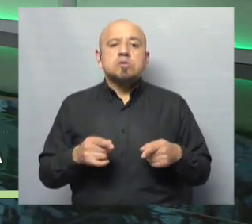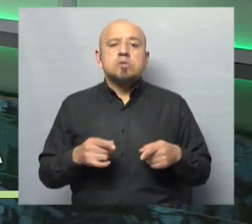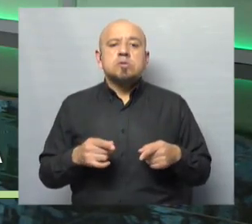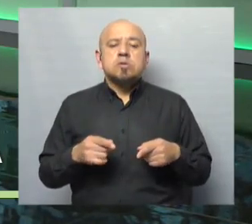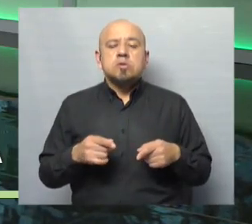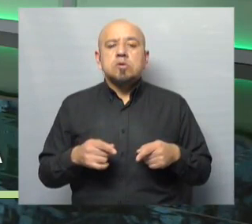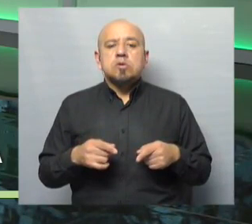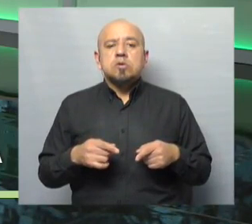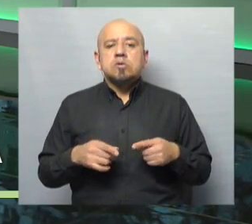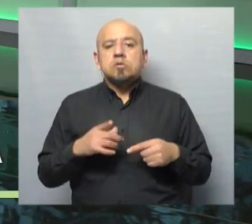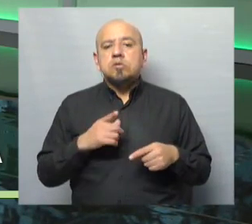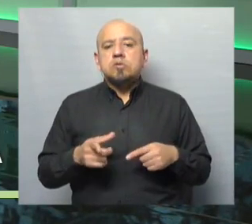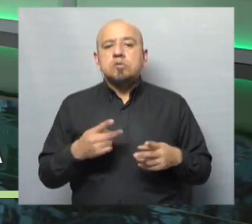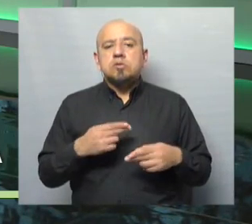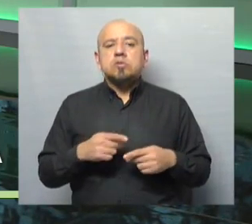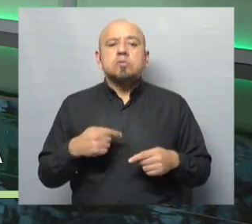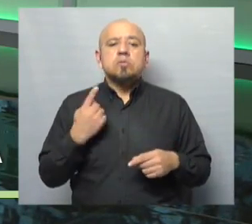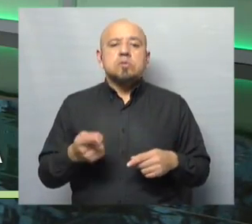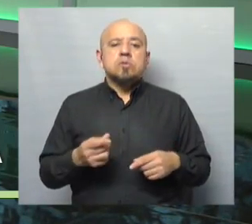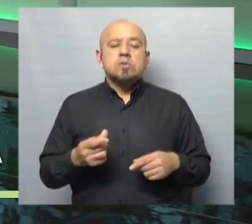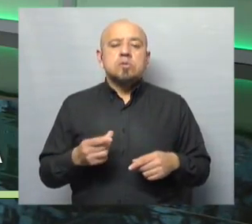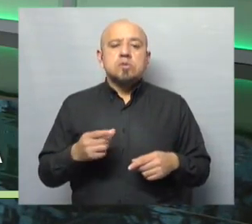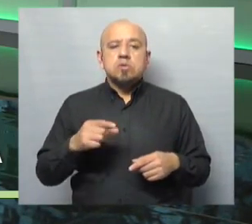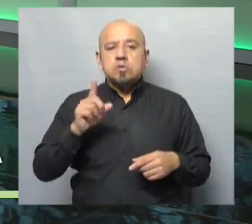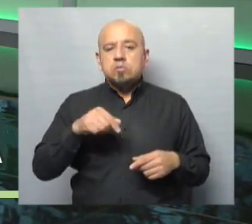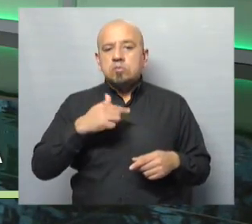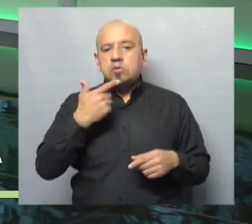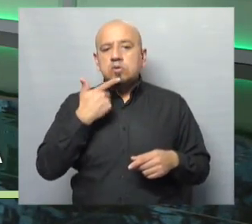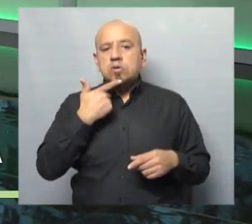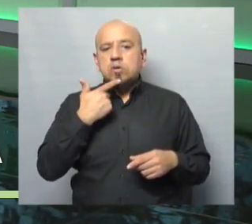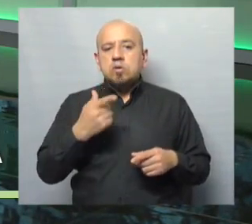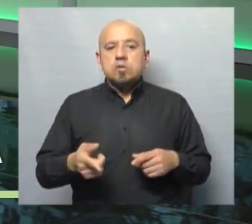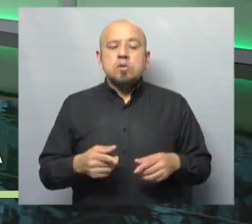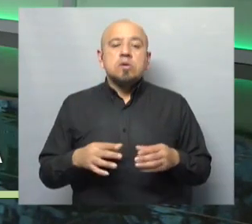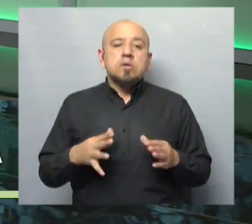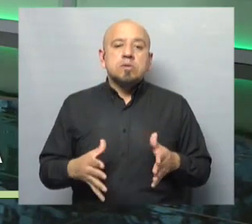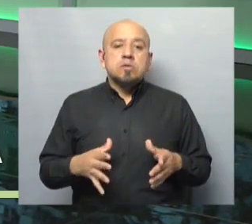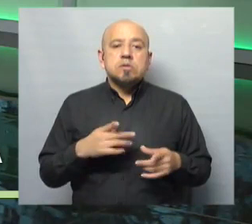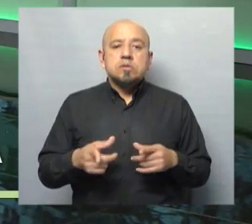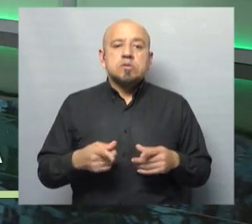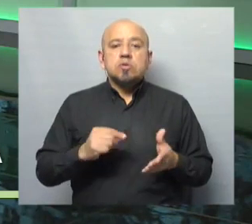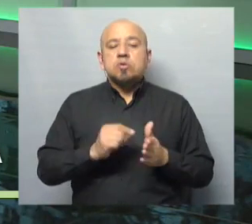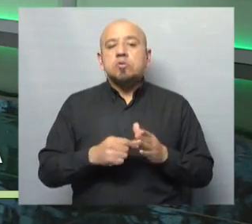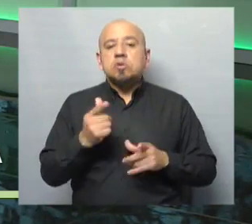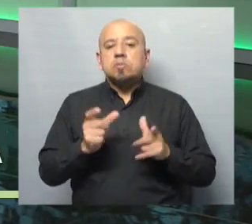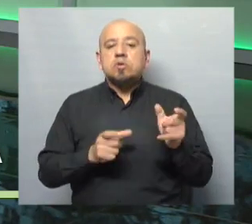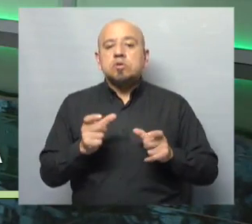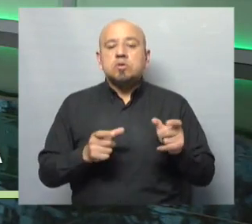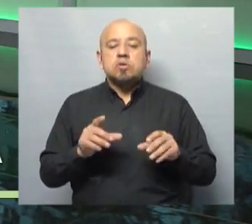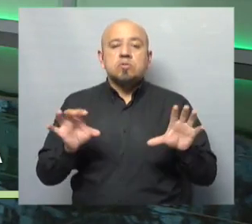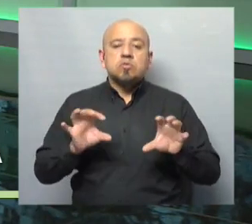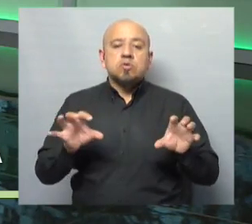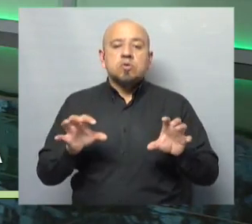estos contratos se harían a partir de mañana primero de septiembre lo que sucede es que estos contratos y estas personas en realidad estos funcionarios